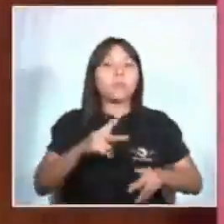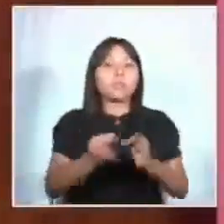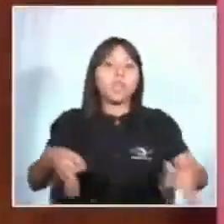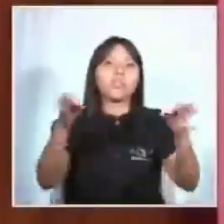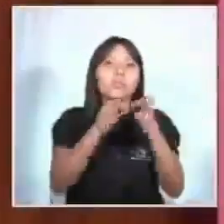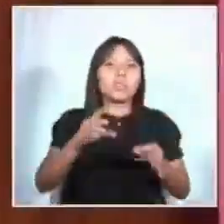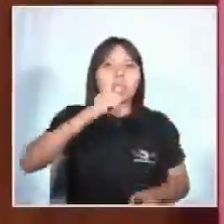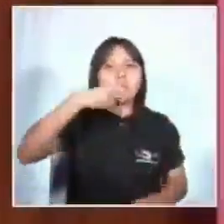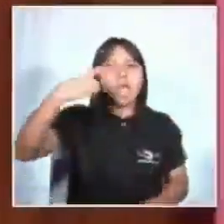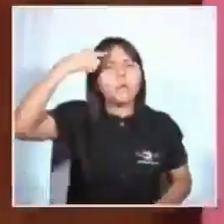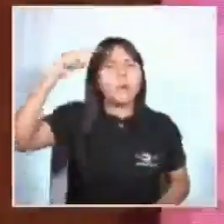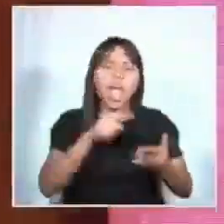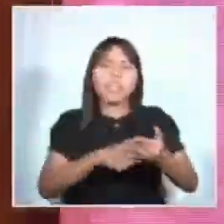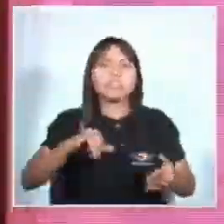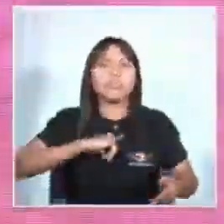esto yo nací.